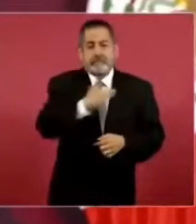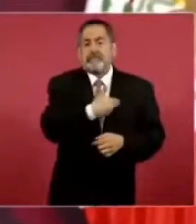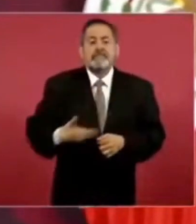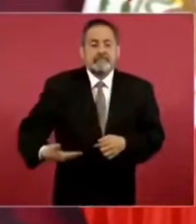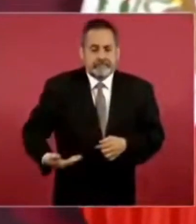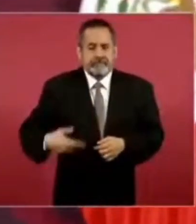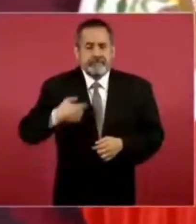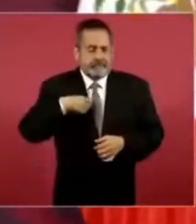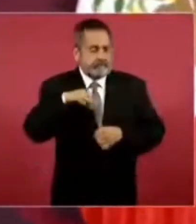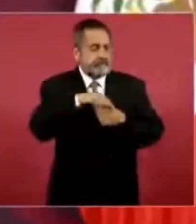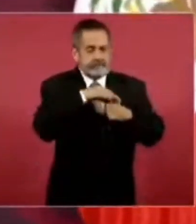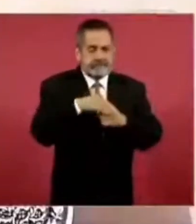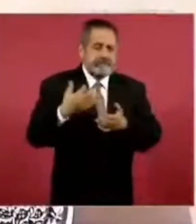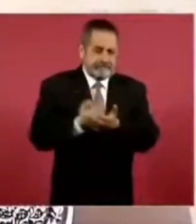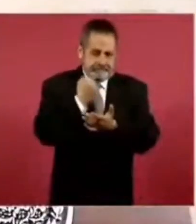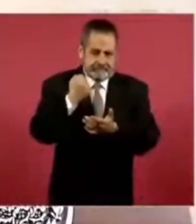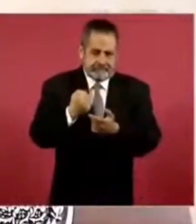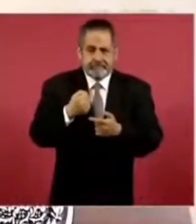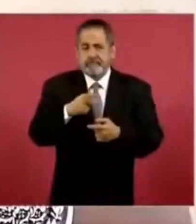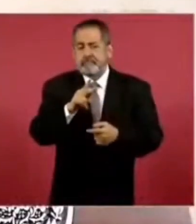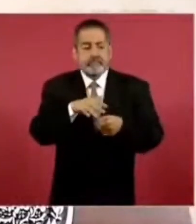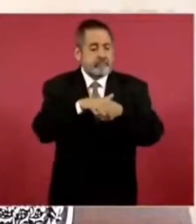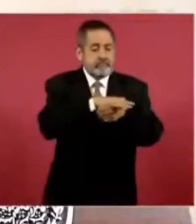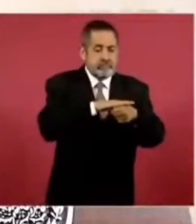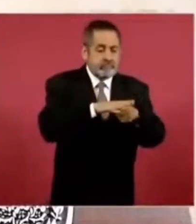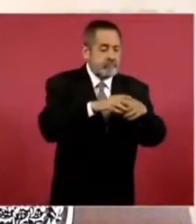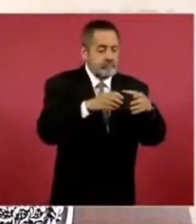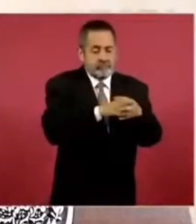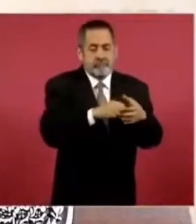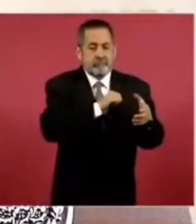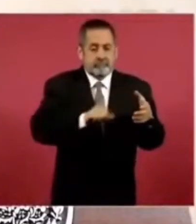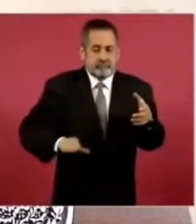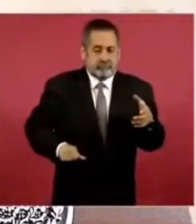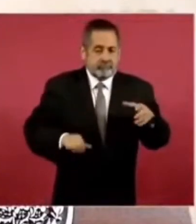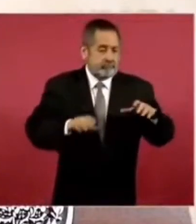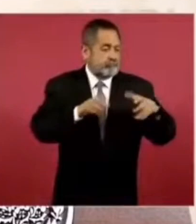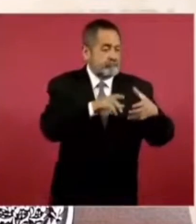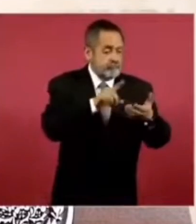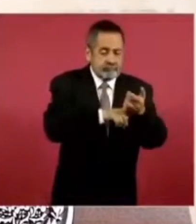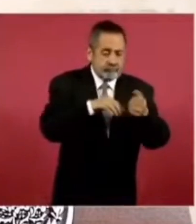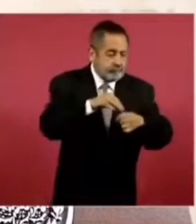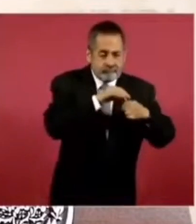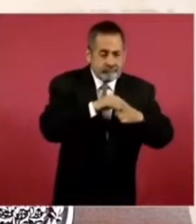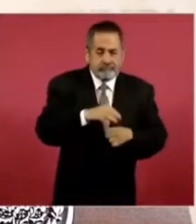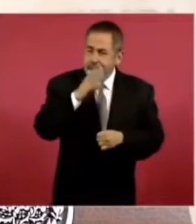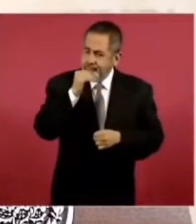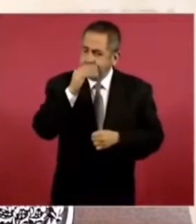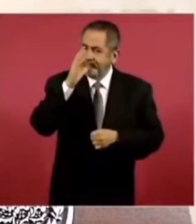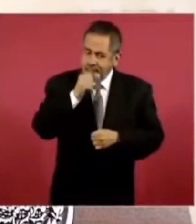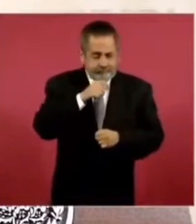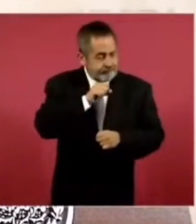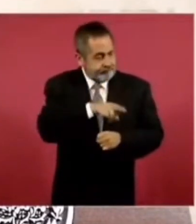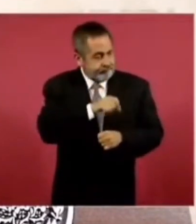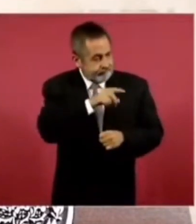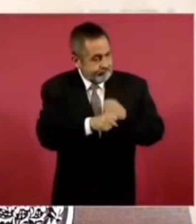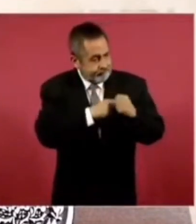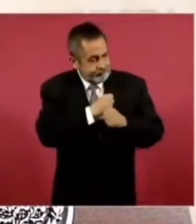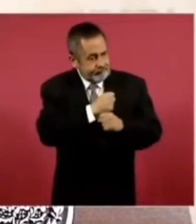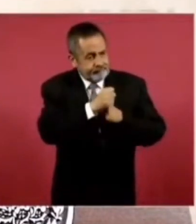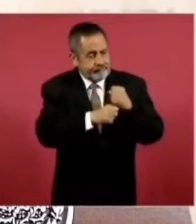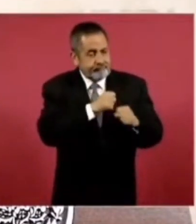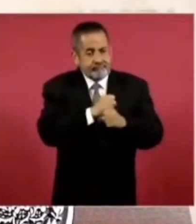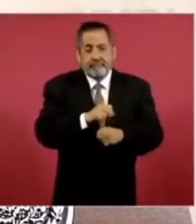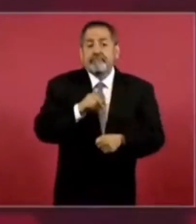presidencial pero la delegación no estuvimos a punto en